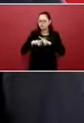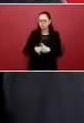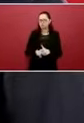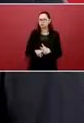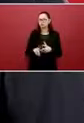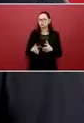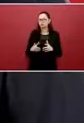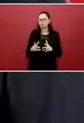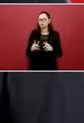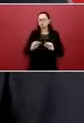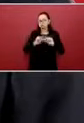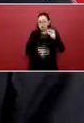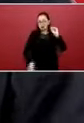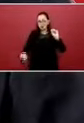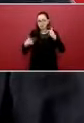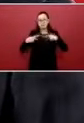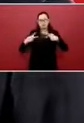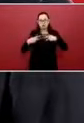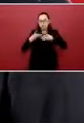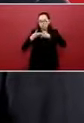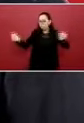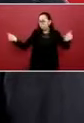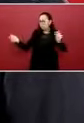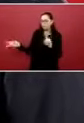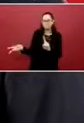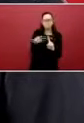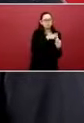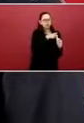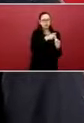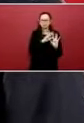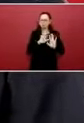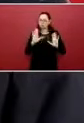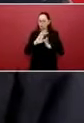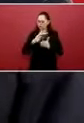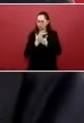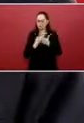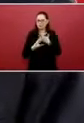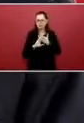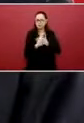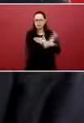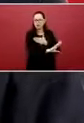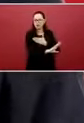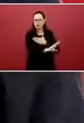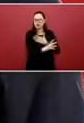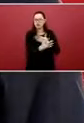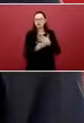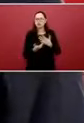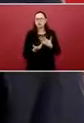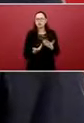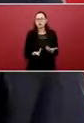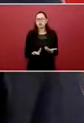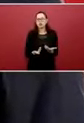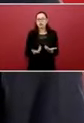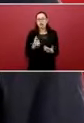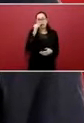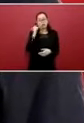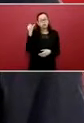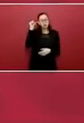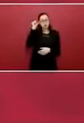desaparecidos en el país. La pregunta que hice